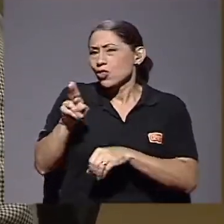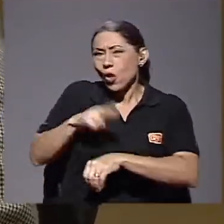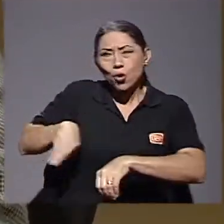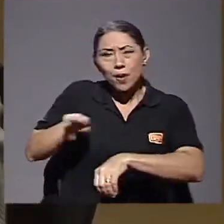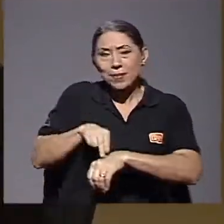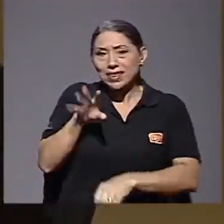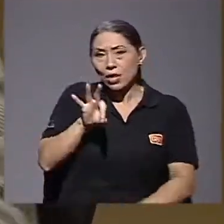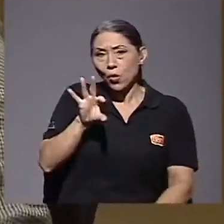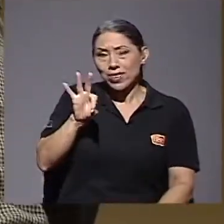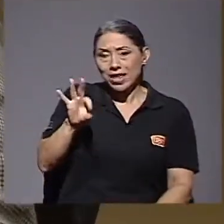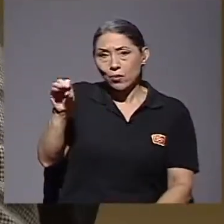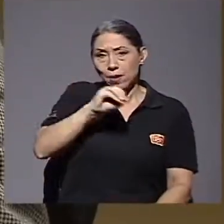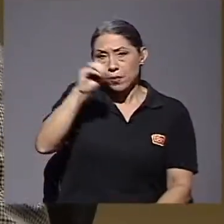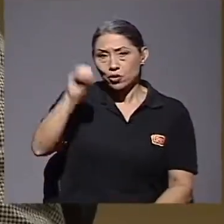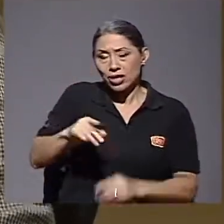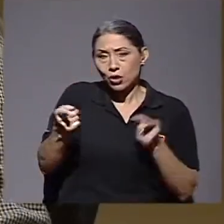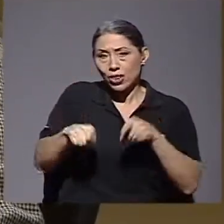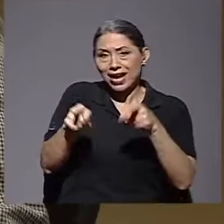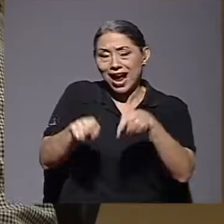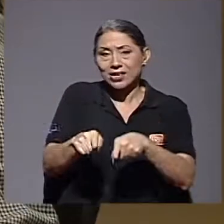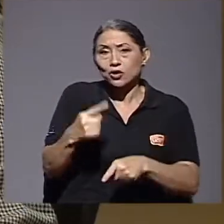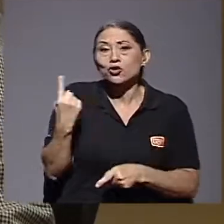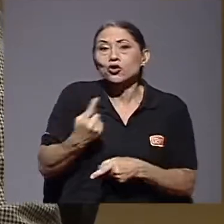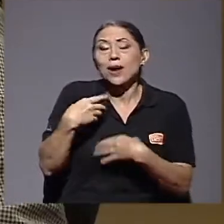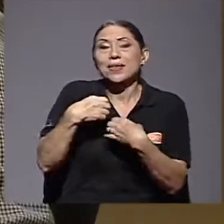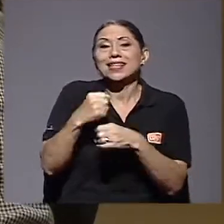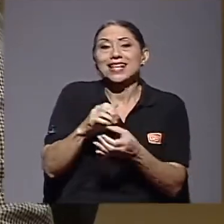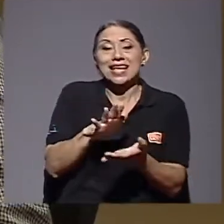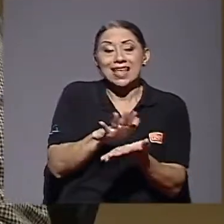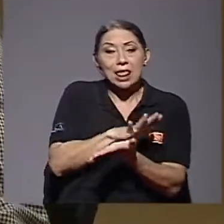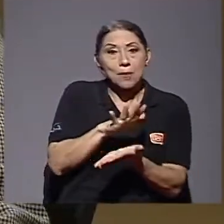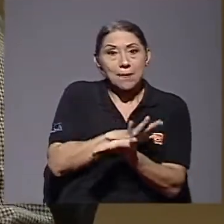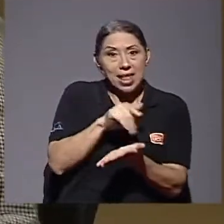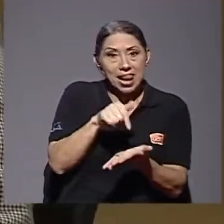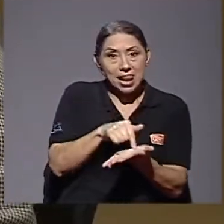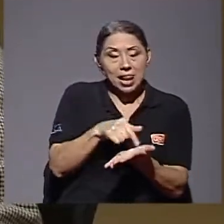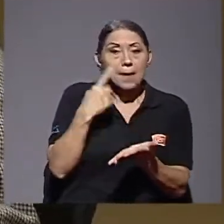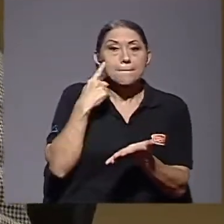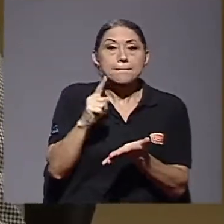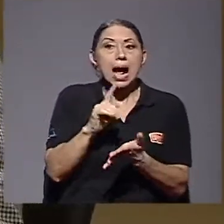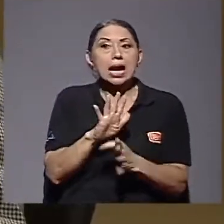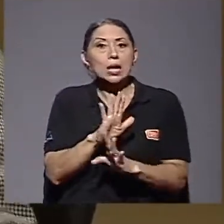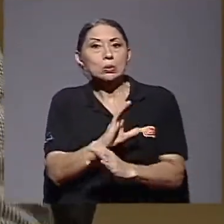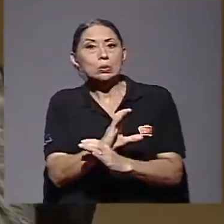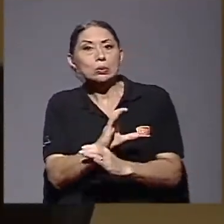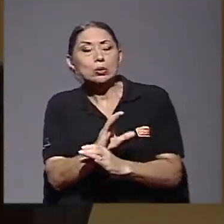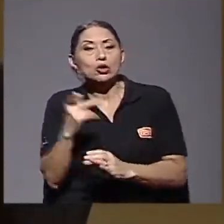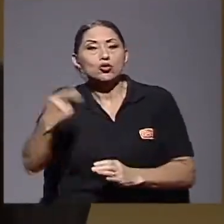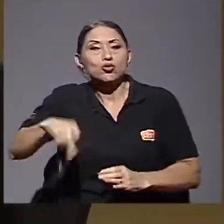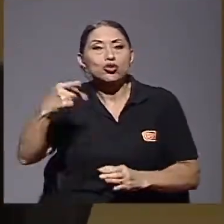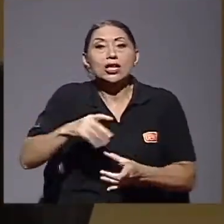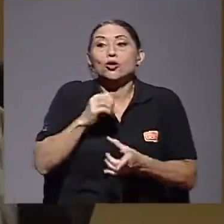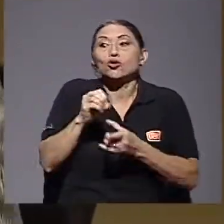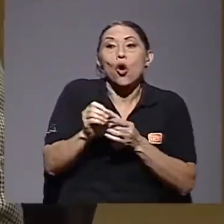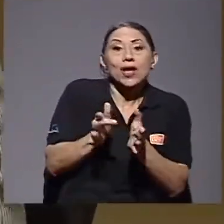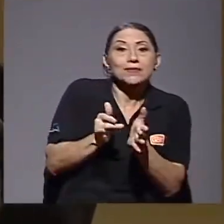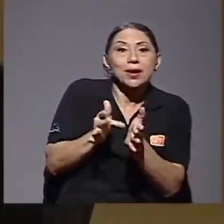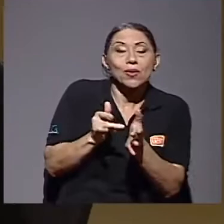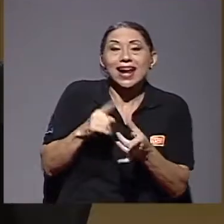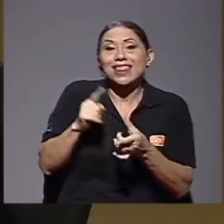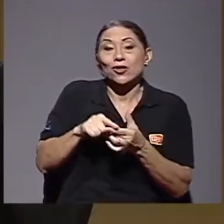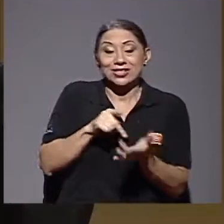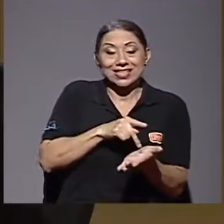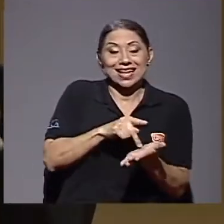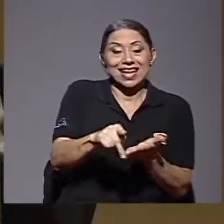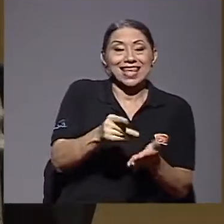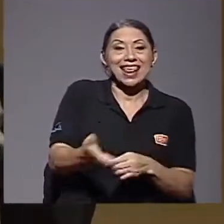casos solamente se hace de papel para cubrir sus riesgos o especular. Entonces, se liquida antes